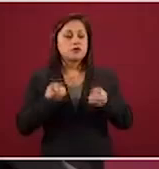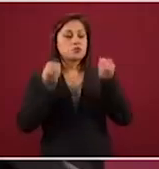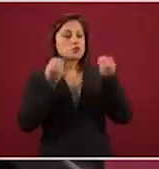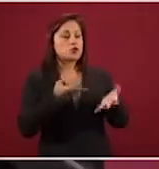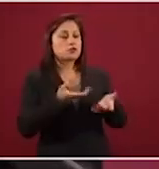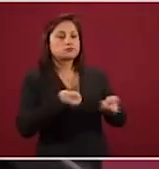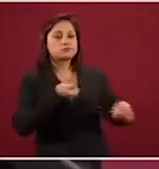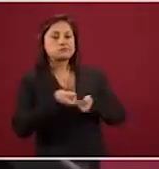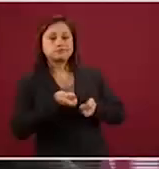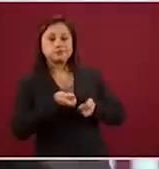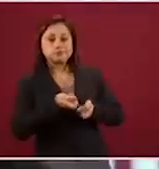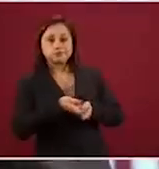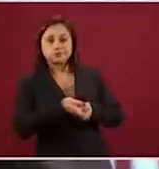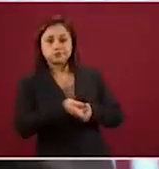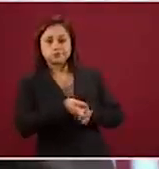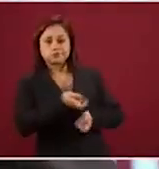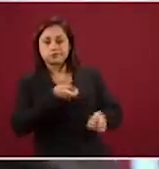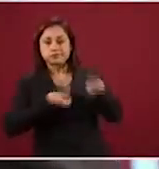Ya